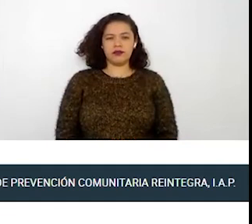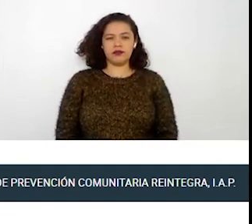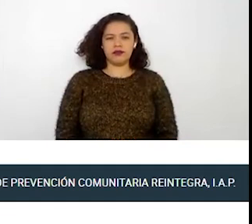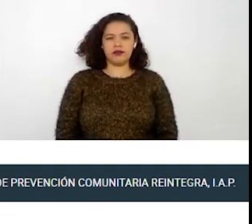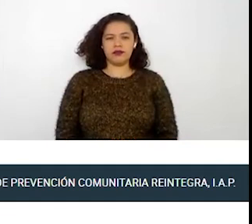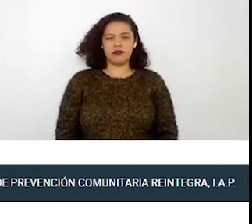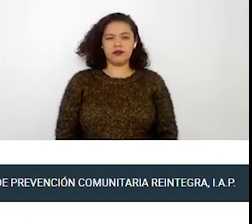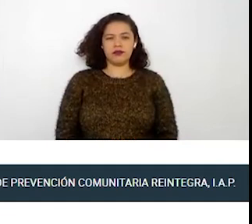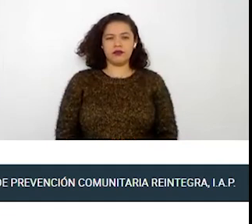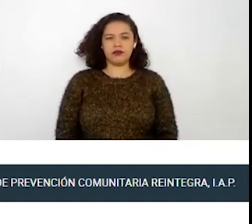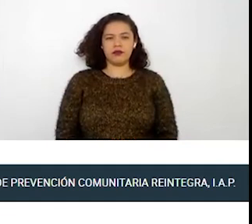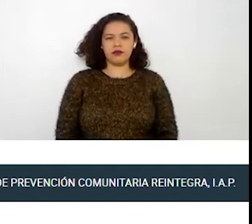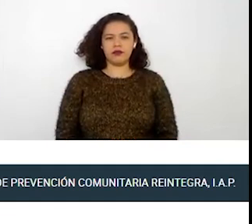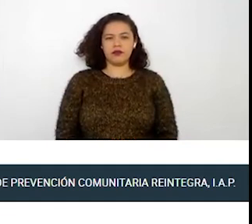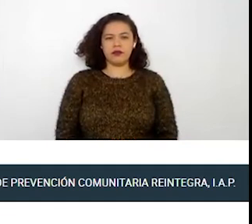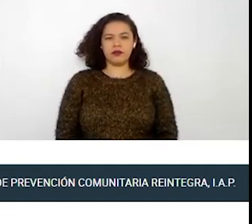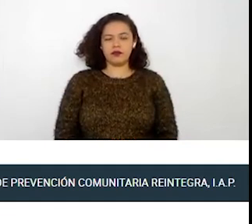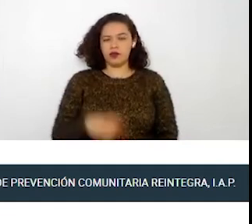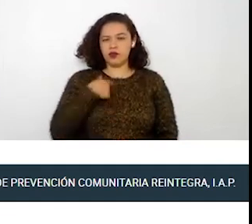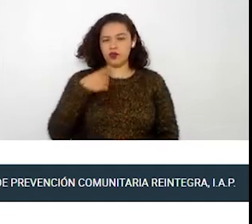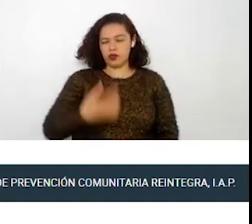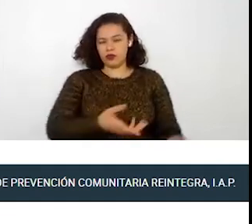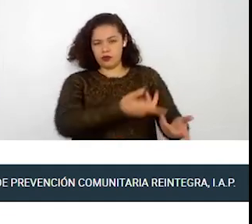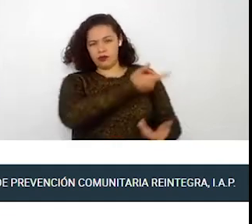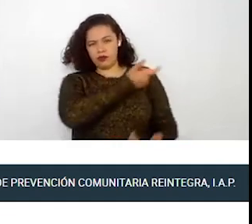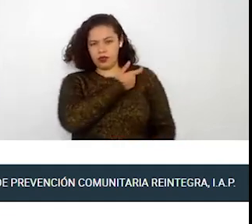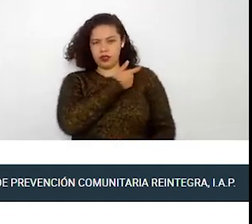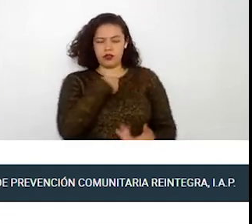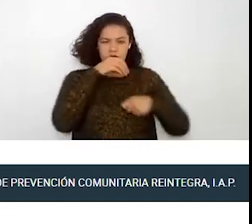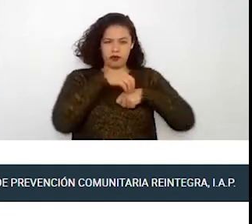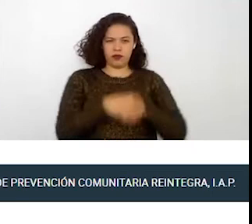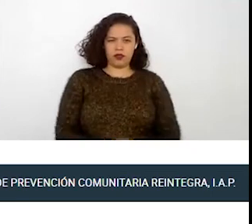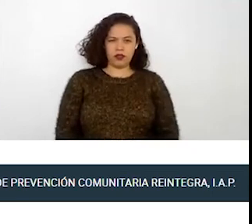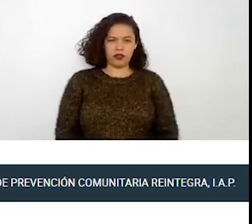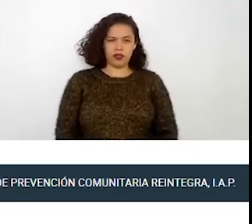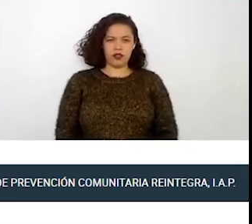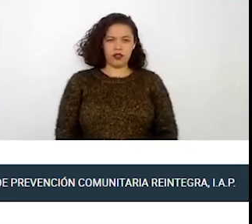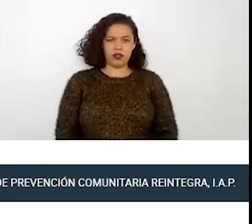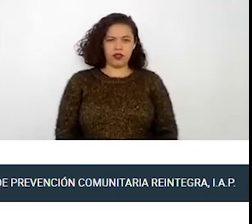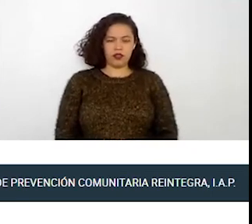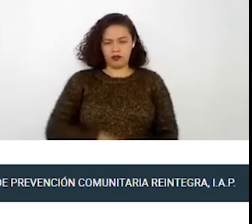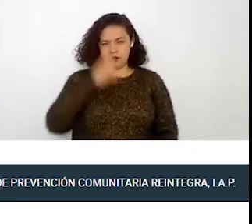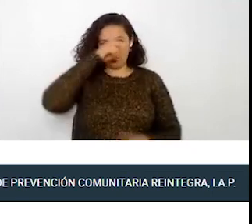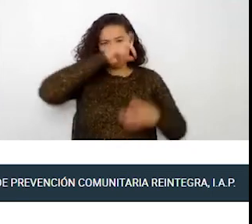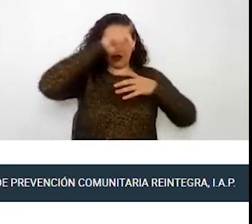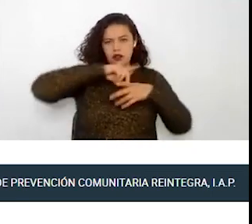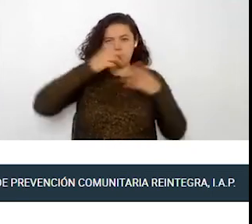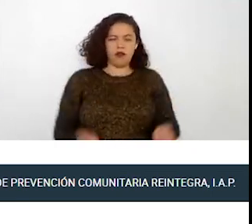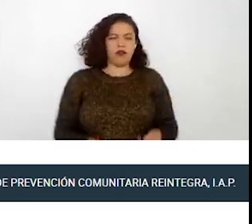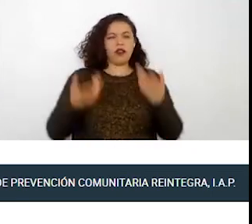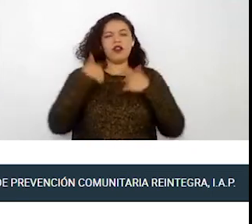y me dice aquí está me voy a ingresos voy a cargar mi ingreso cuánto voy a obtener de donativos le vamos a poner